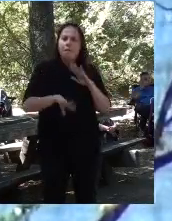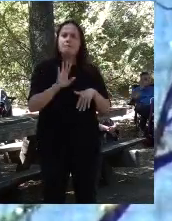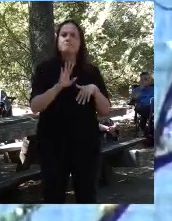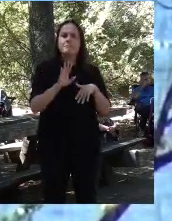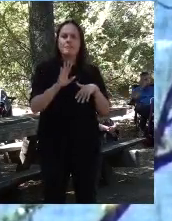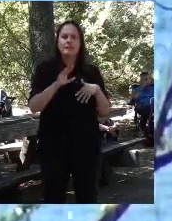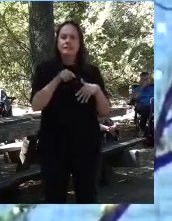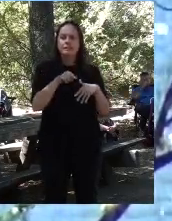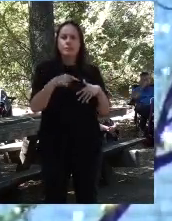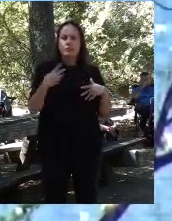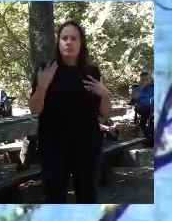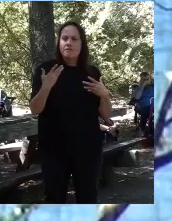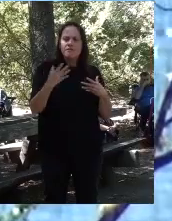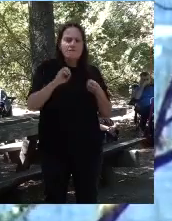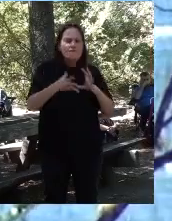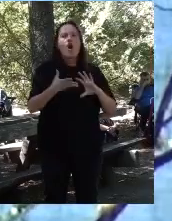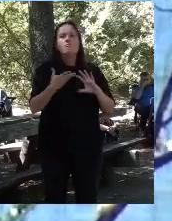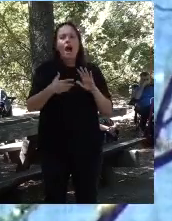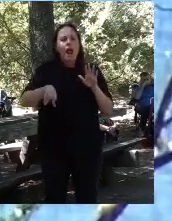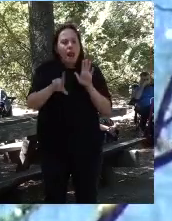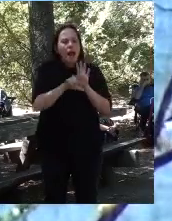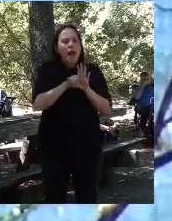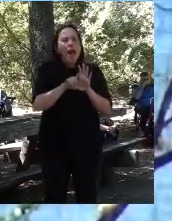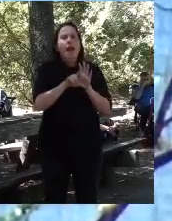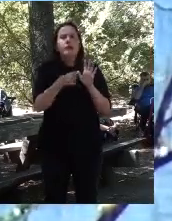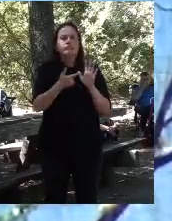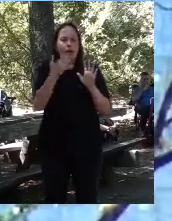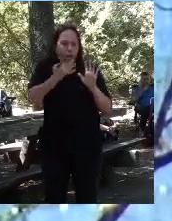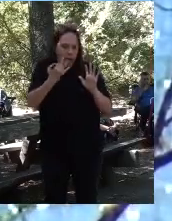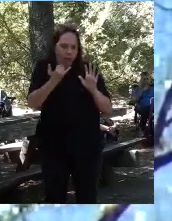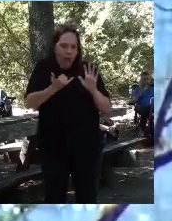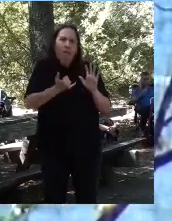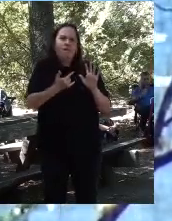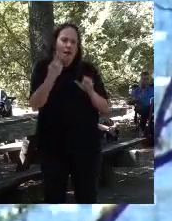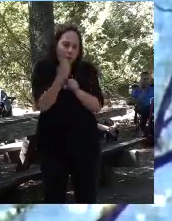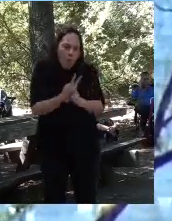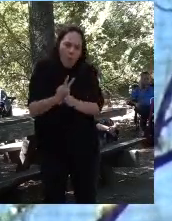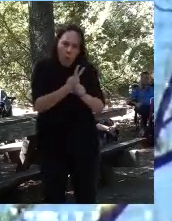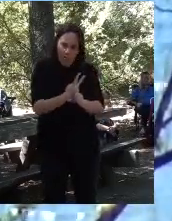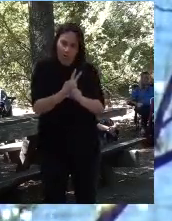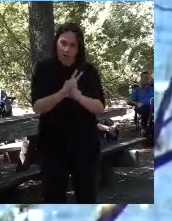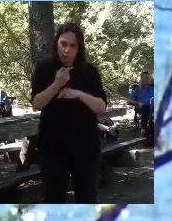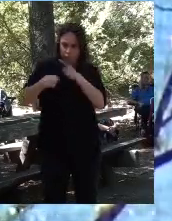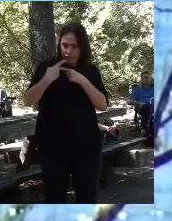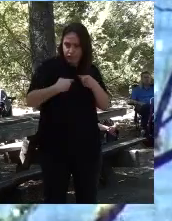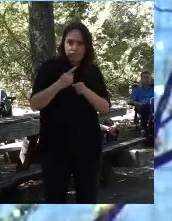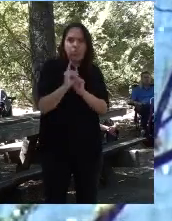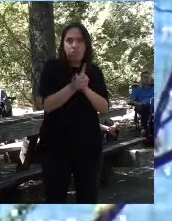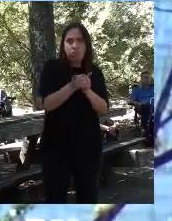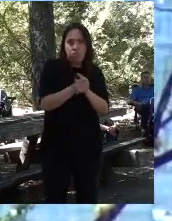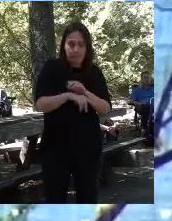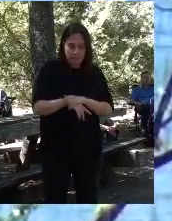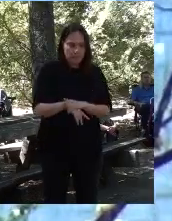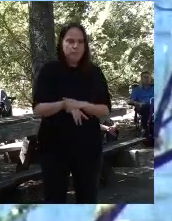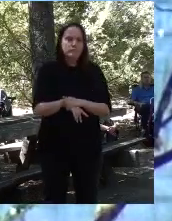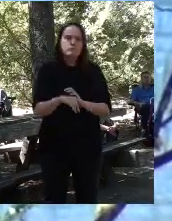planeta y un importante legado ambiental para todos nosotros. Por eso tenemos que pensar qué es lo